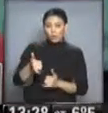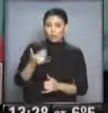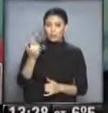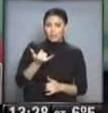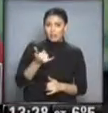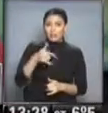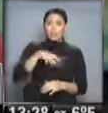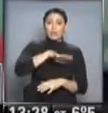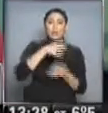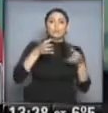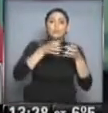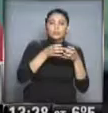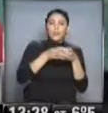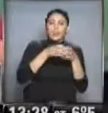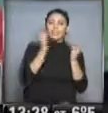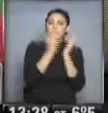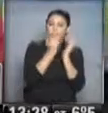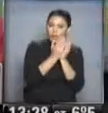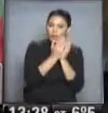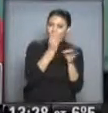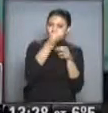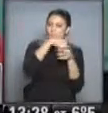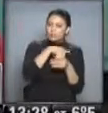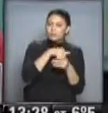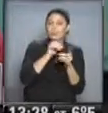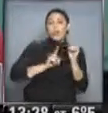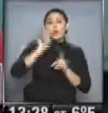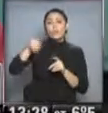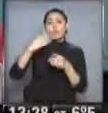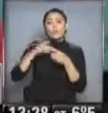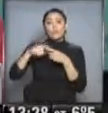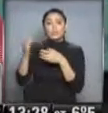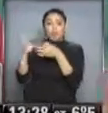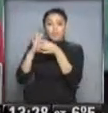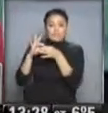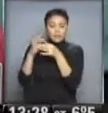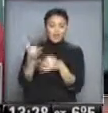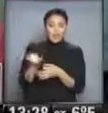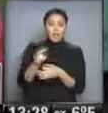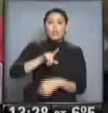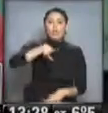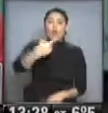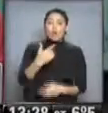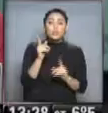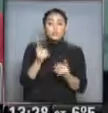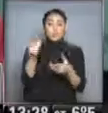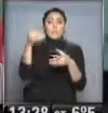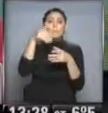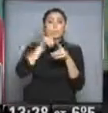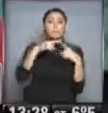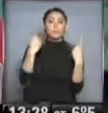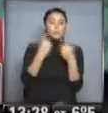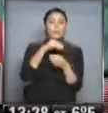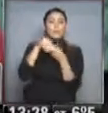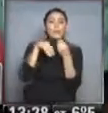en los centros de estudiantes, muchos hasta están afiliados a partidos políticos, otros participan de la mesa